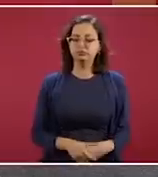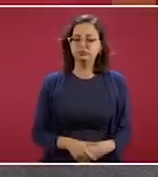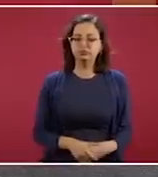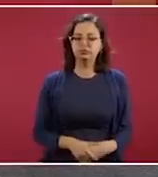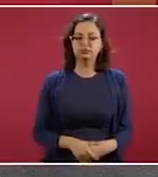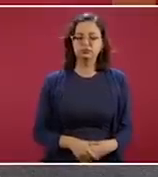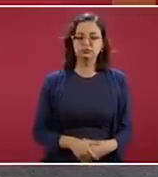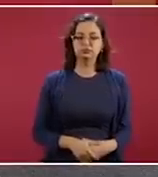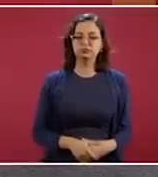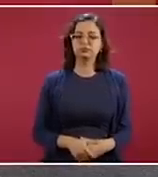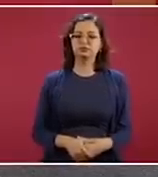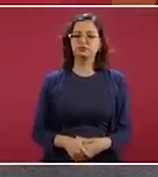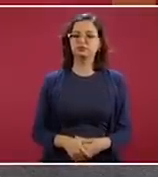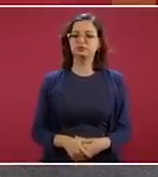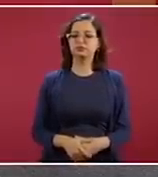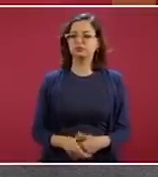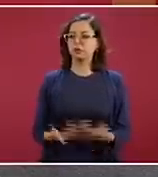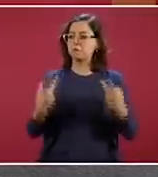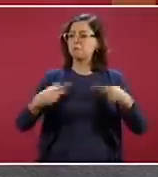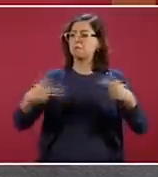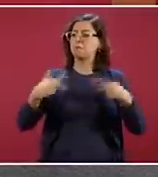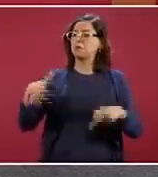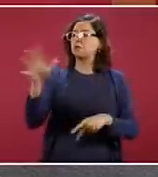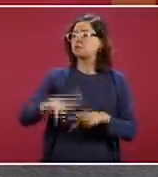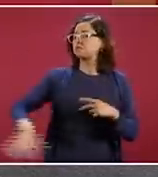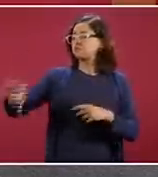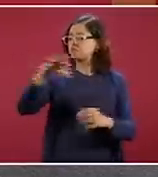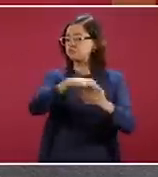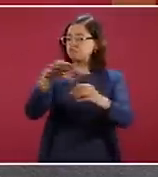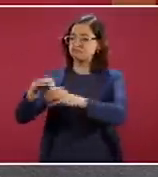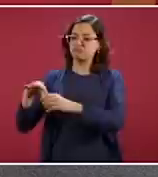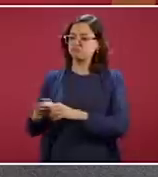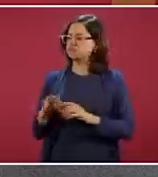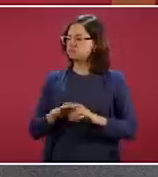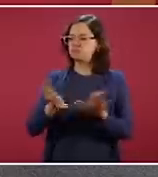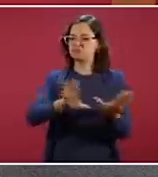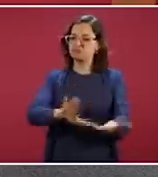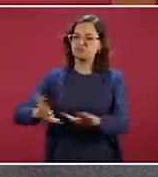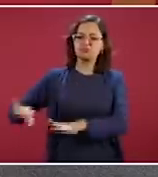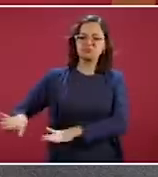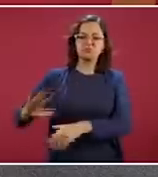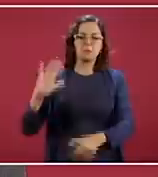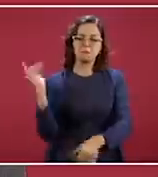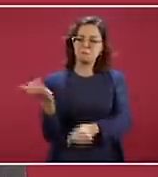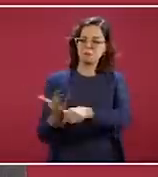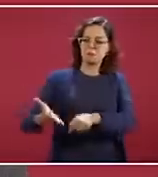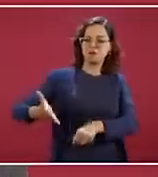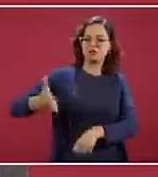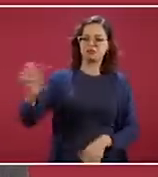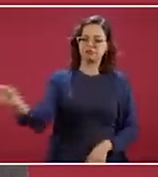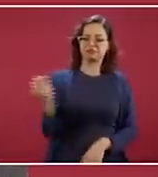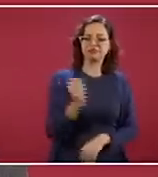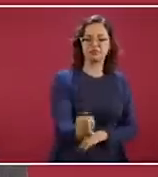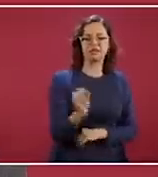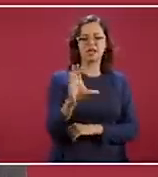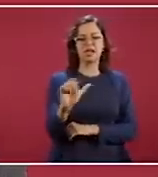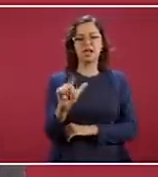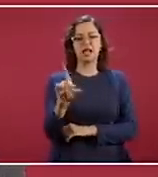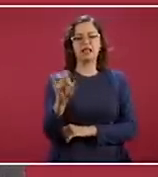la elección democrática y de haber impuesto a Calderón.